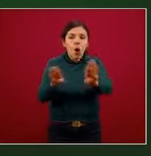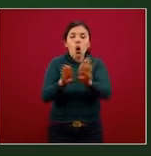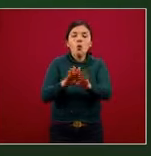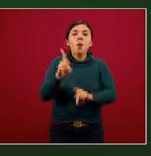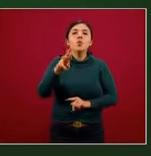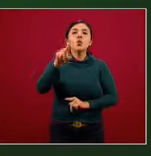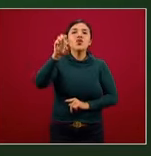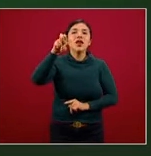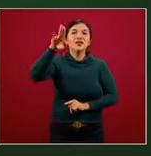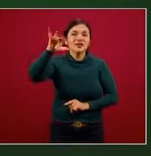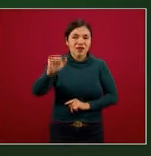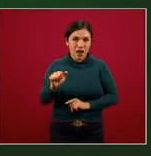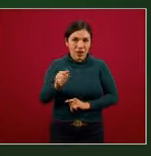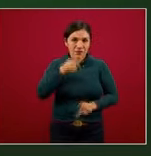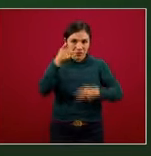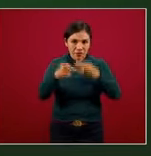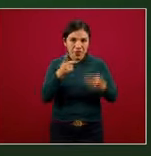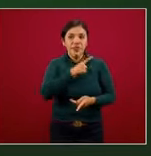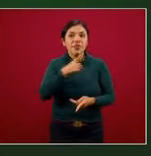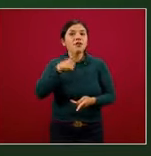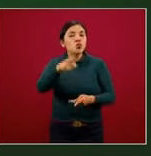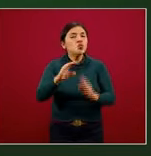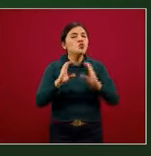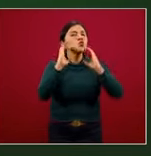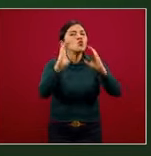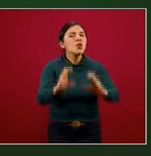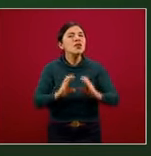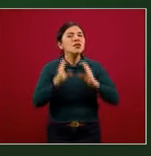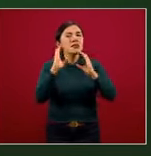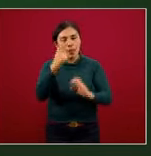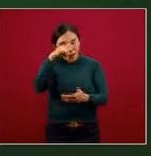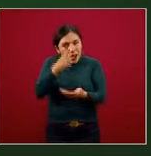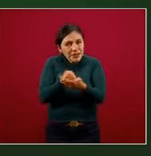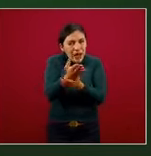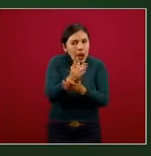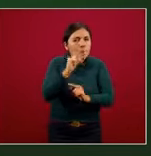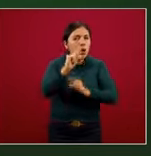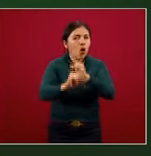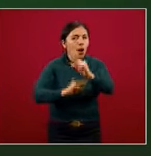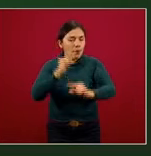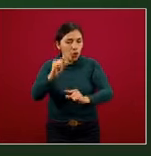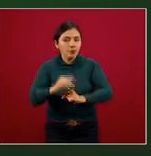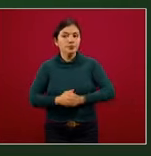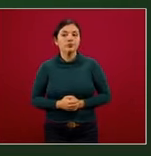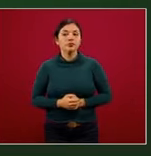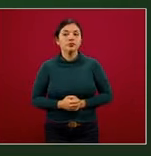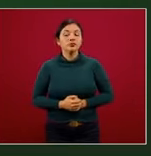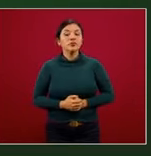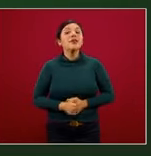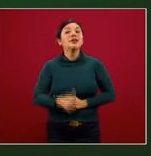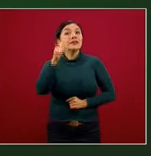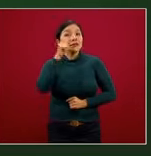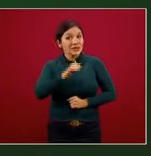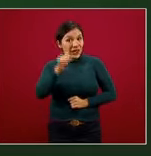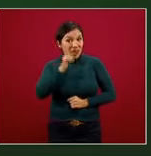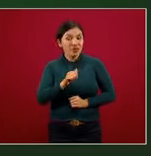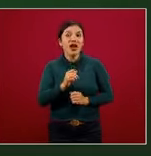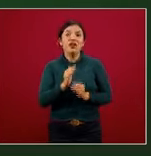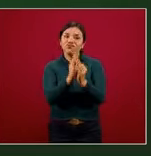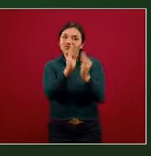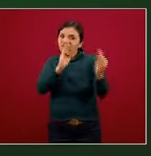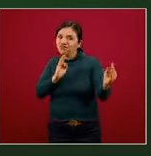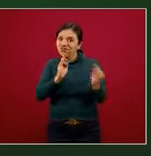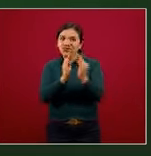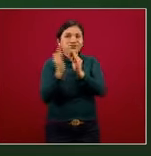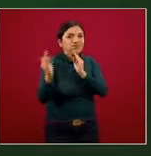prudencia nos dice. Hay que tener prudencia para salir. Hay que guardar siempre nuestra sana